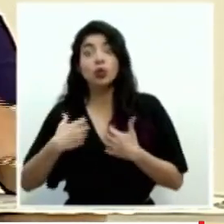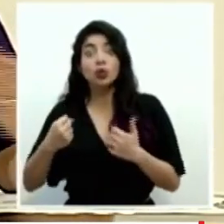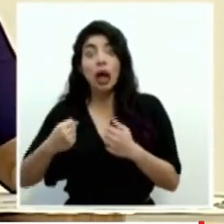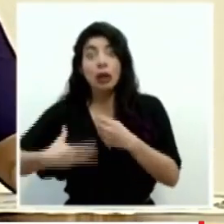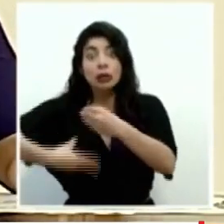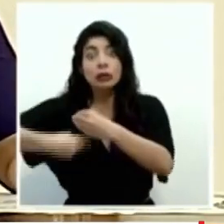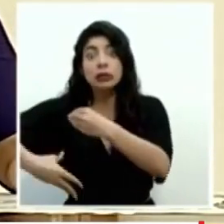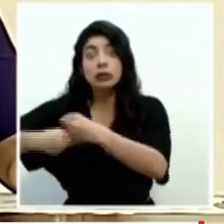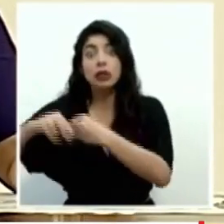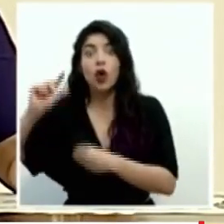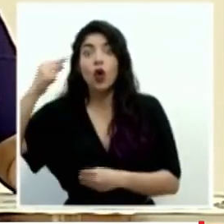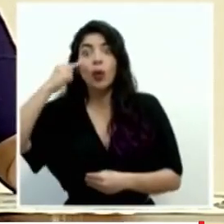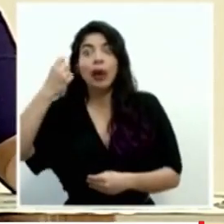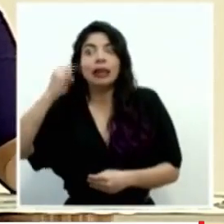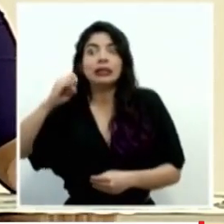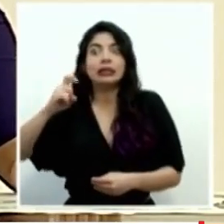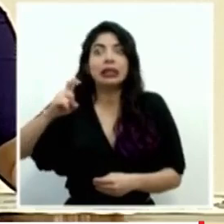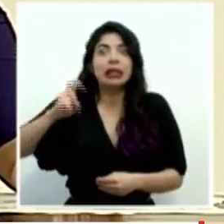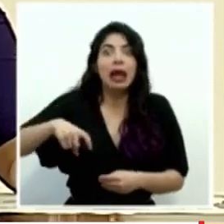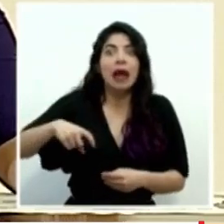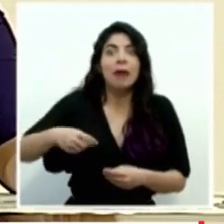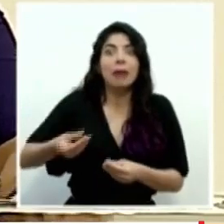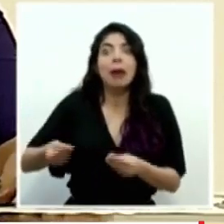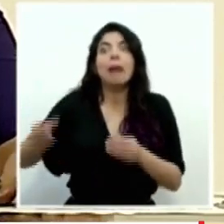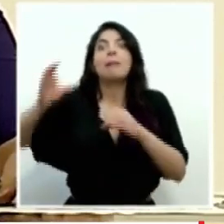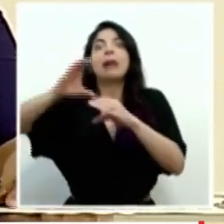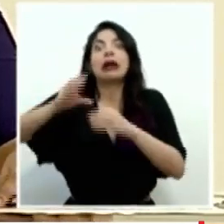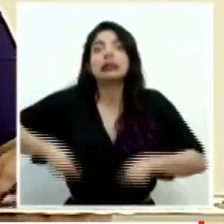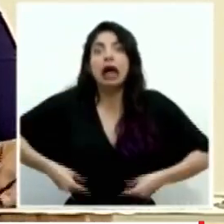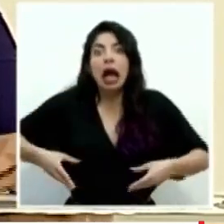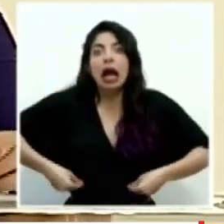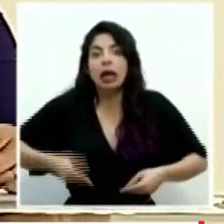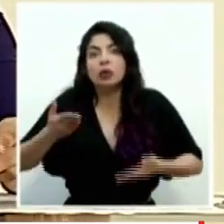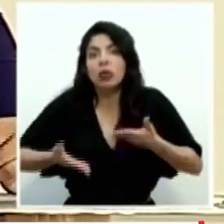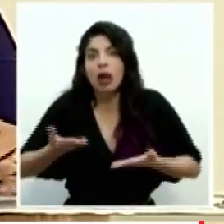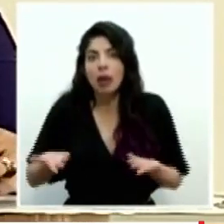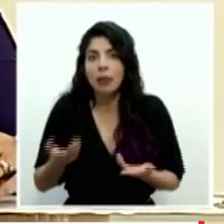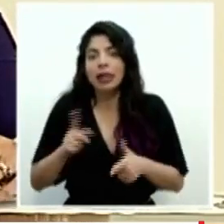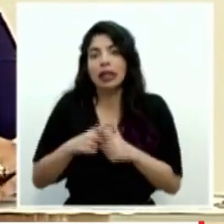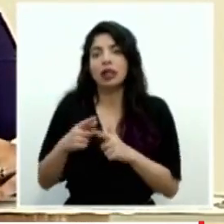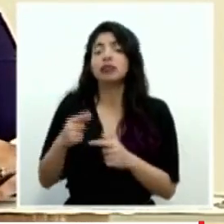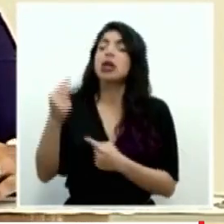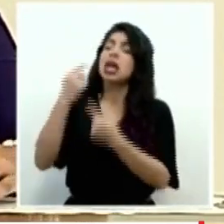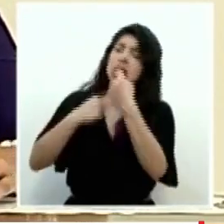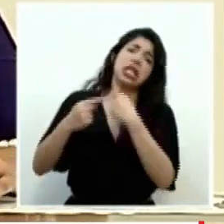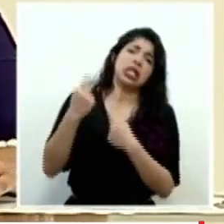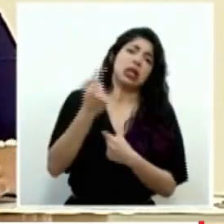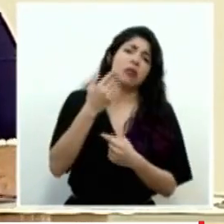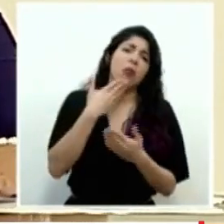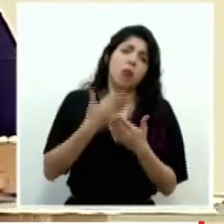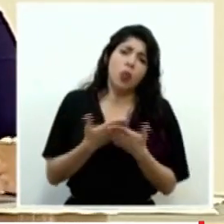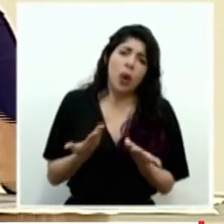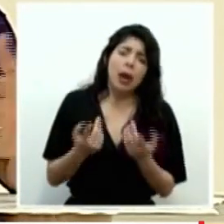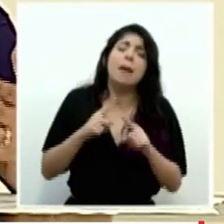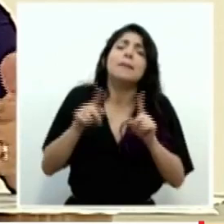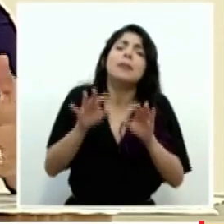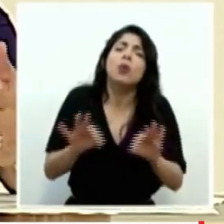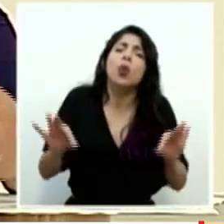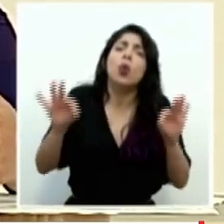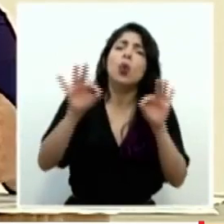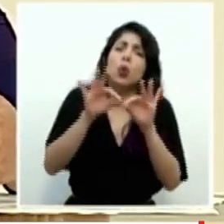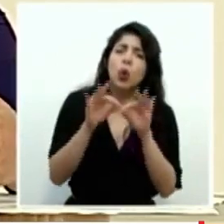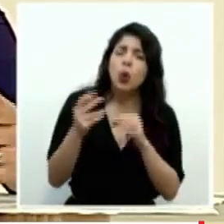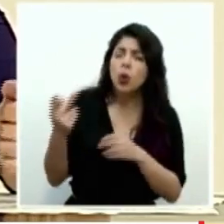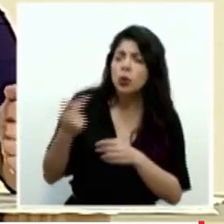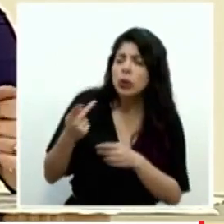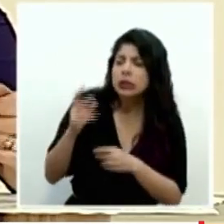sanitarias en las cuales el gobierno tenga que incurrir en una mayor erogación. Las críticas siempre son buenas y lo más importante es